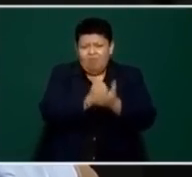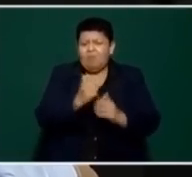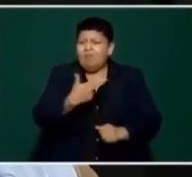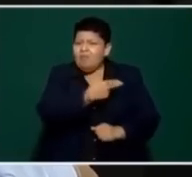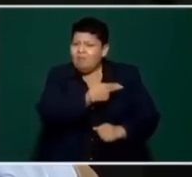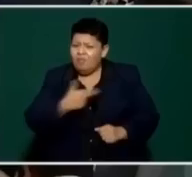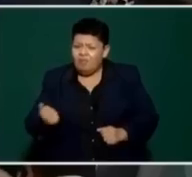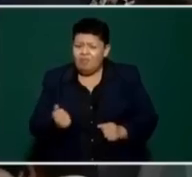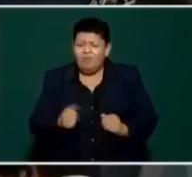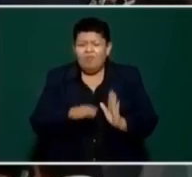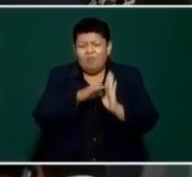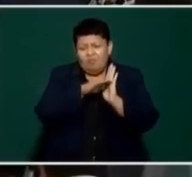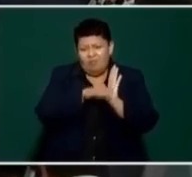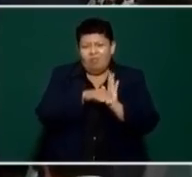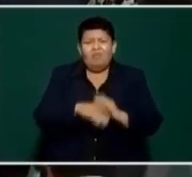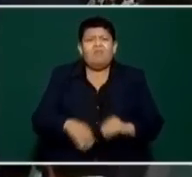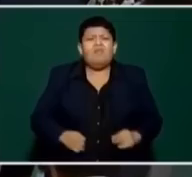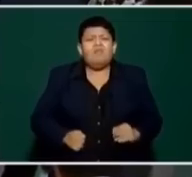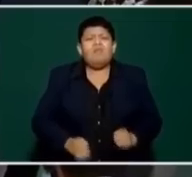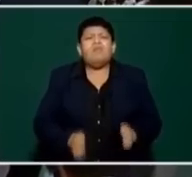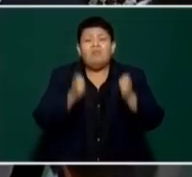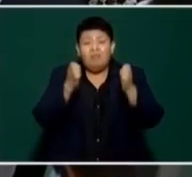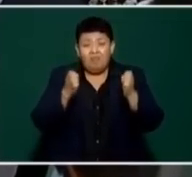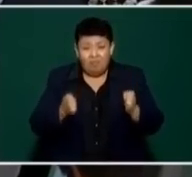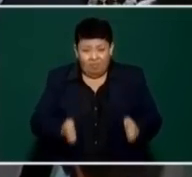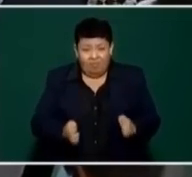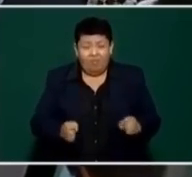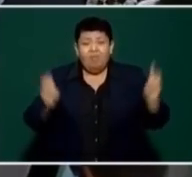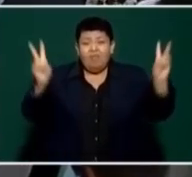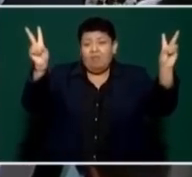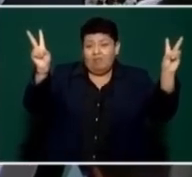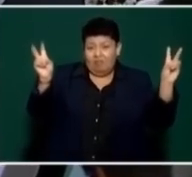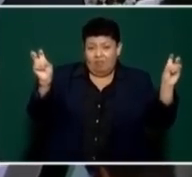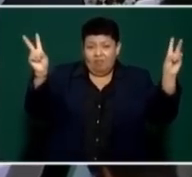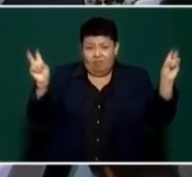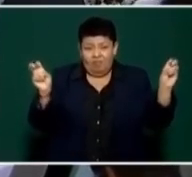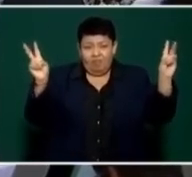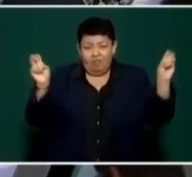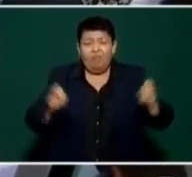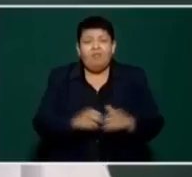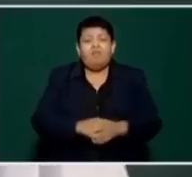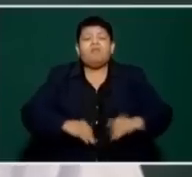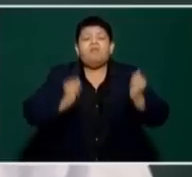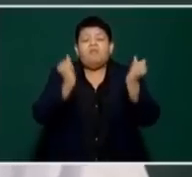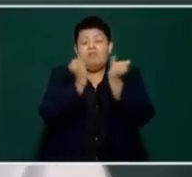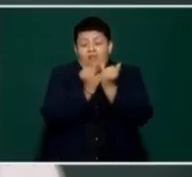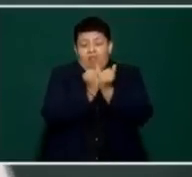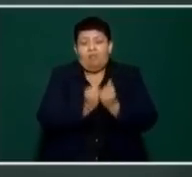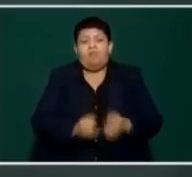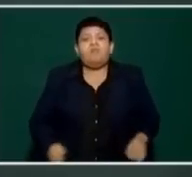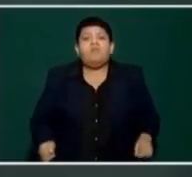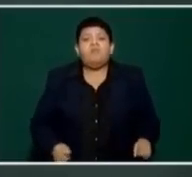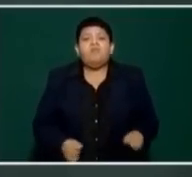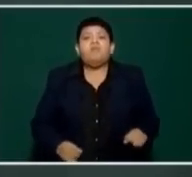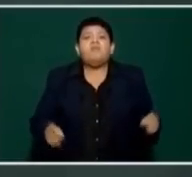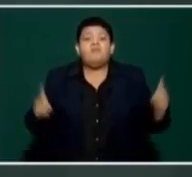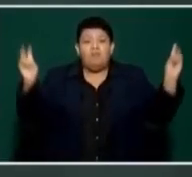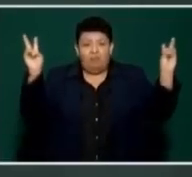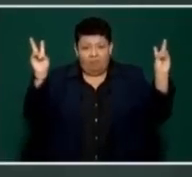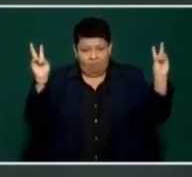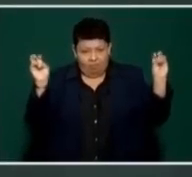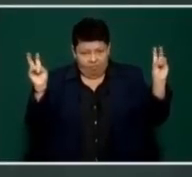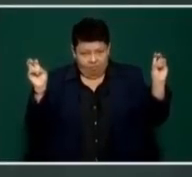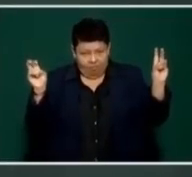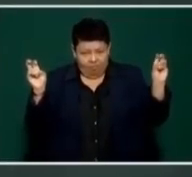locales? Es que está este tema y está también el de la